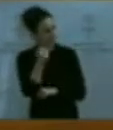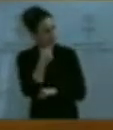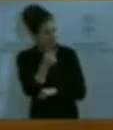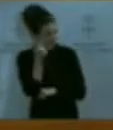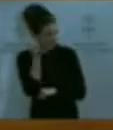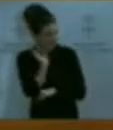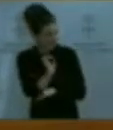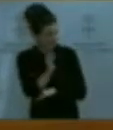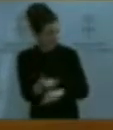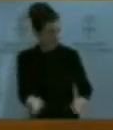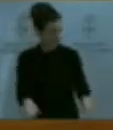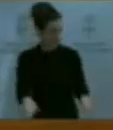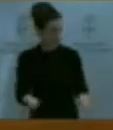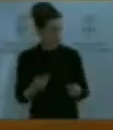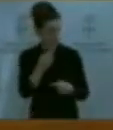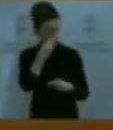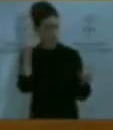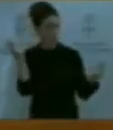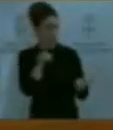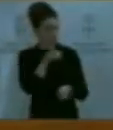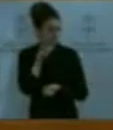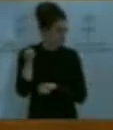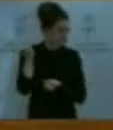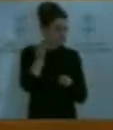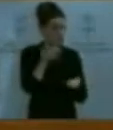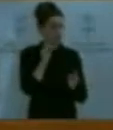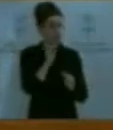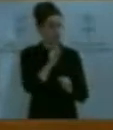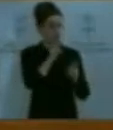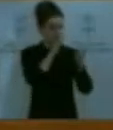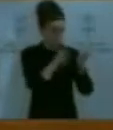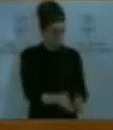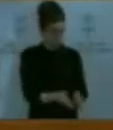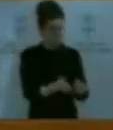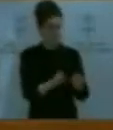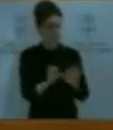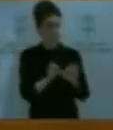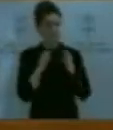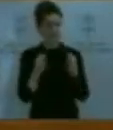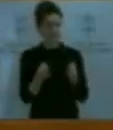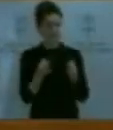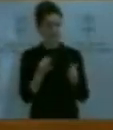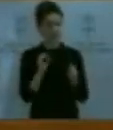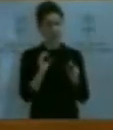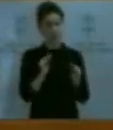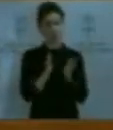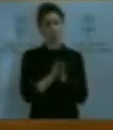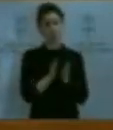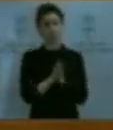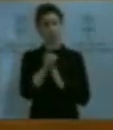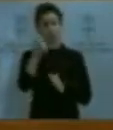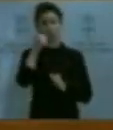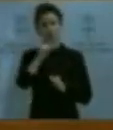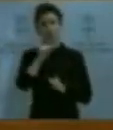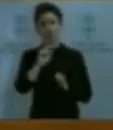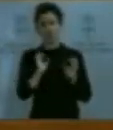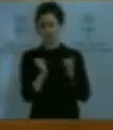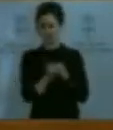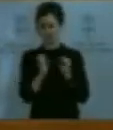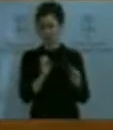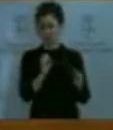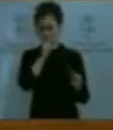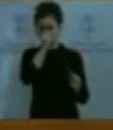su intervención en el Senado, al igual de otros compañeros de su partido, cuando así lo hicieron. No hay problema en ello. Lo que pasa que